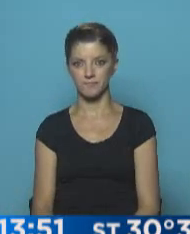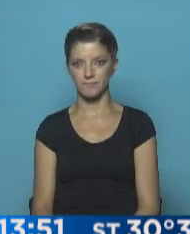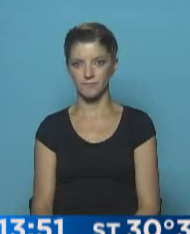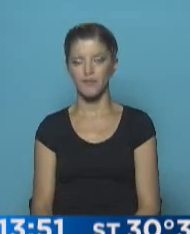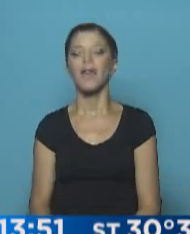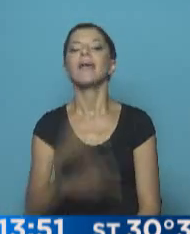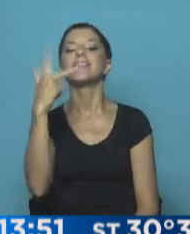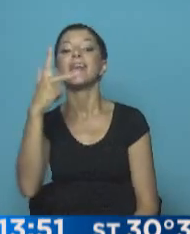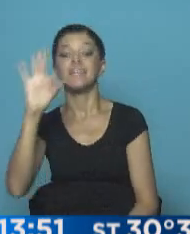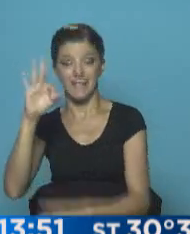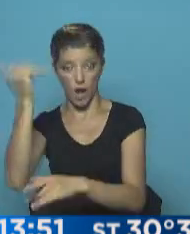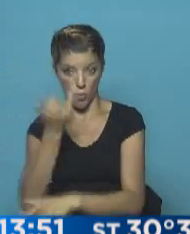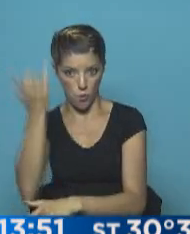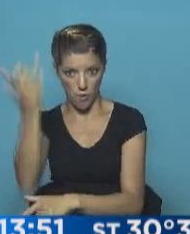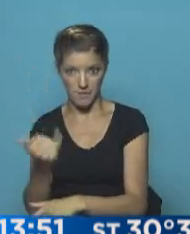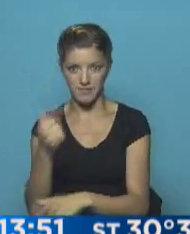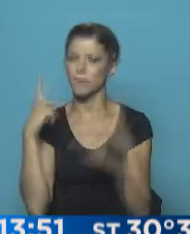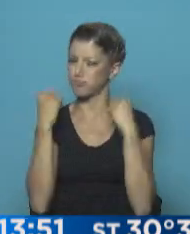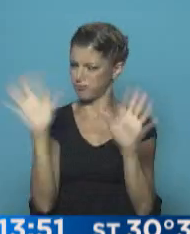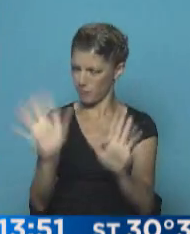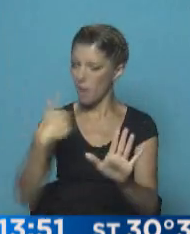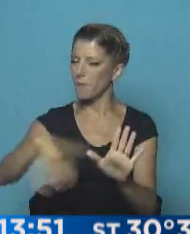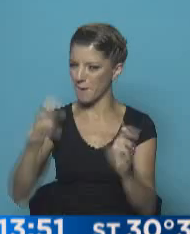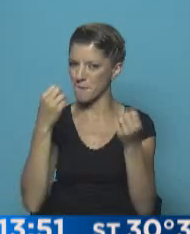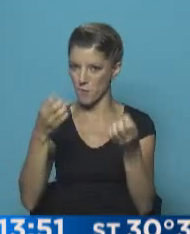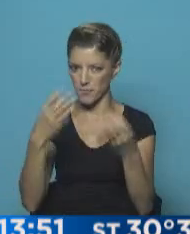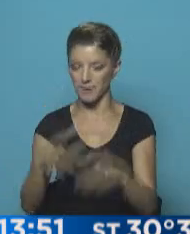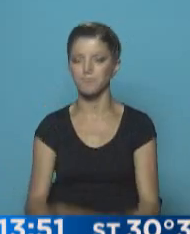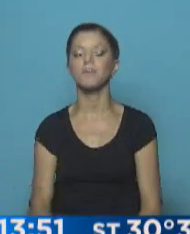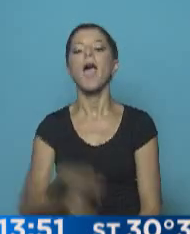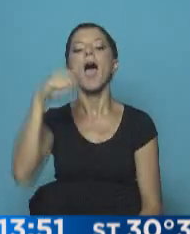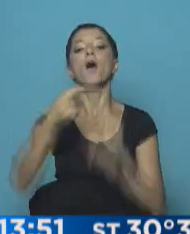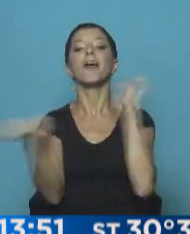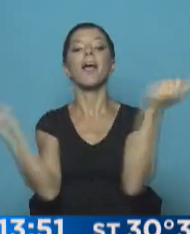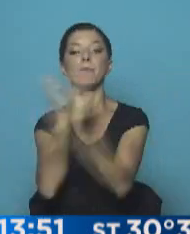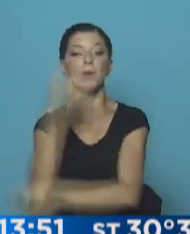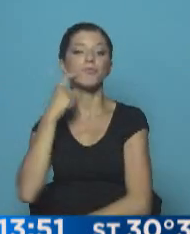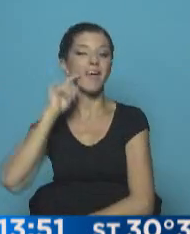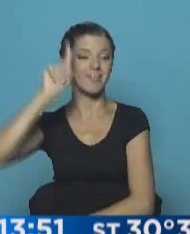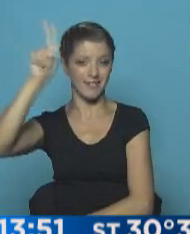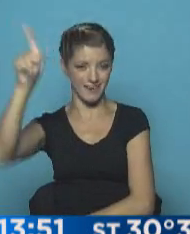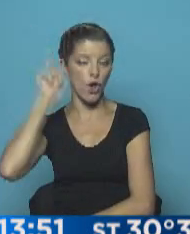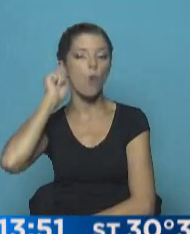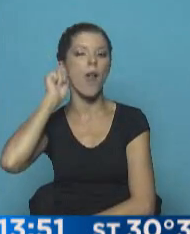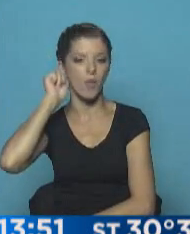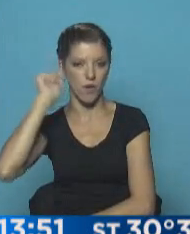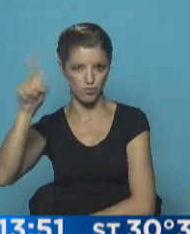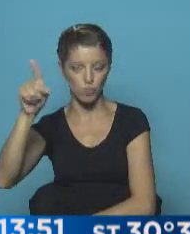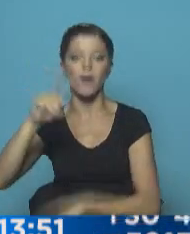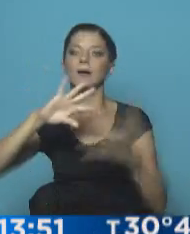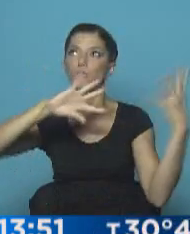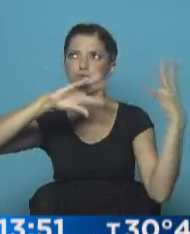vez a 30 grados, a no quejarse que va a estar lindo. Nos fuimos a Gualeguaychú, ay, va la nubosidad para